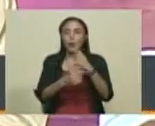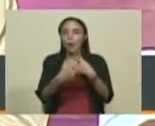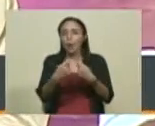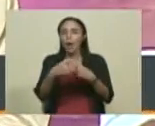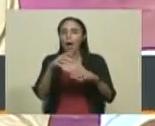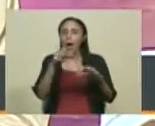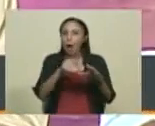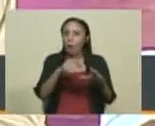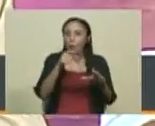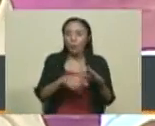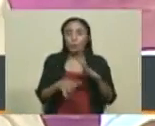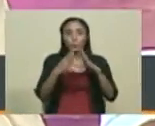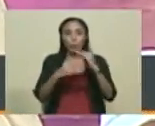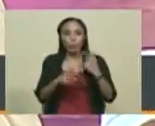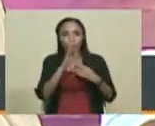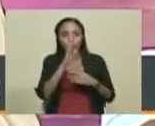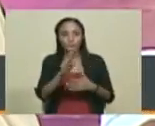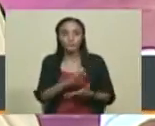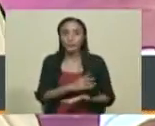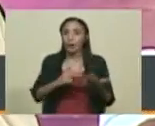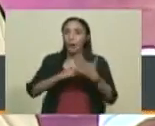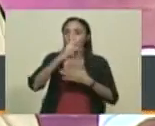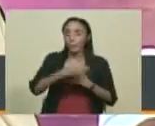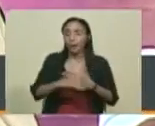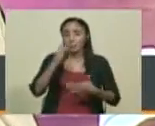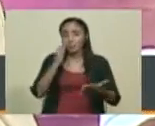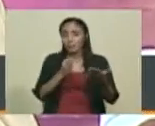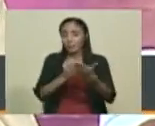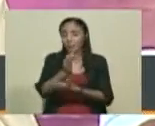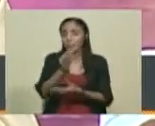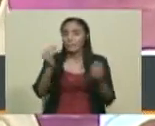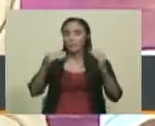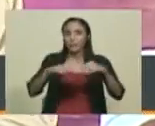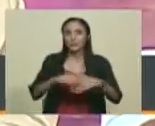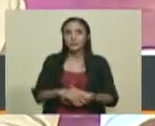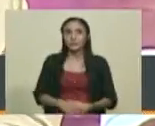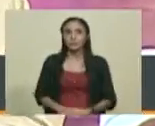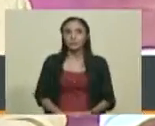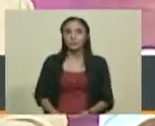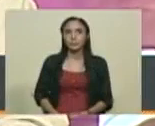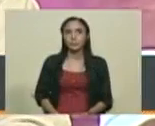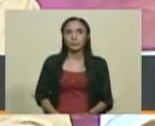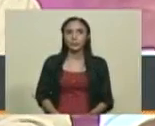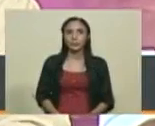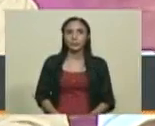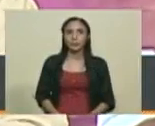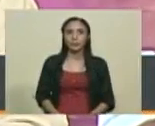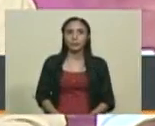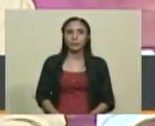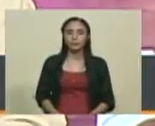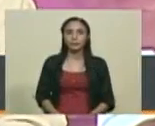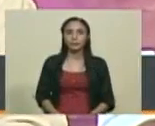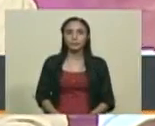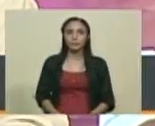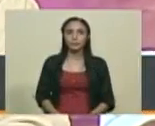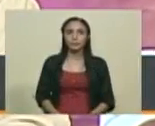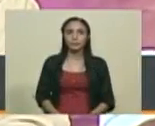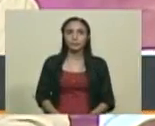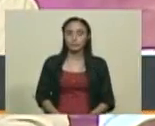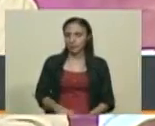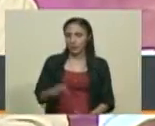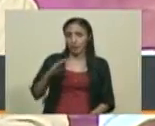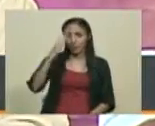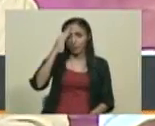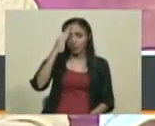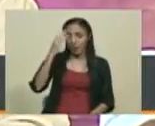inversiones y tiene un plan para ir más allá. Lo conocemos, nosotros lo